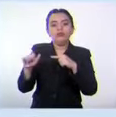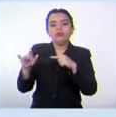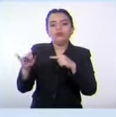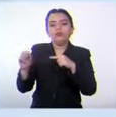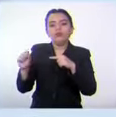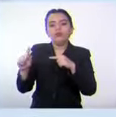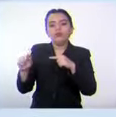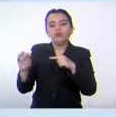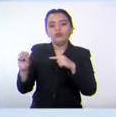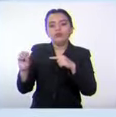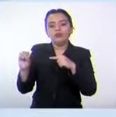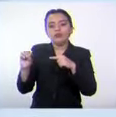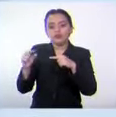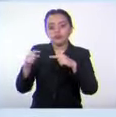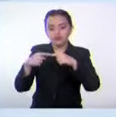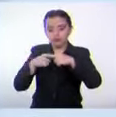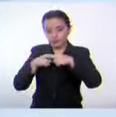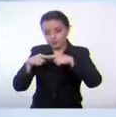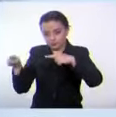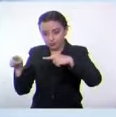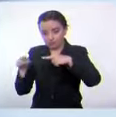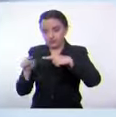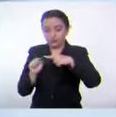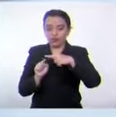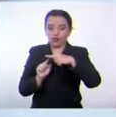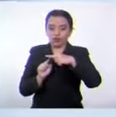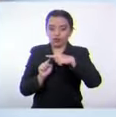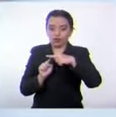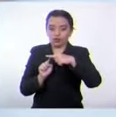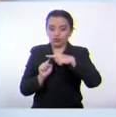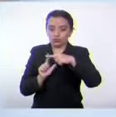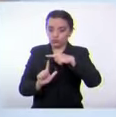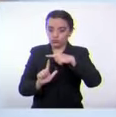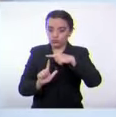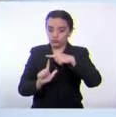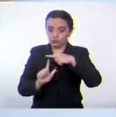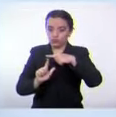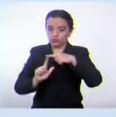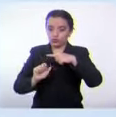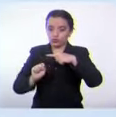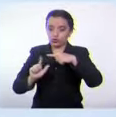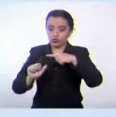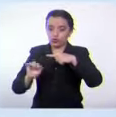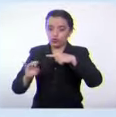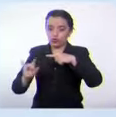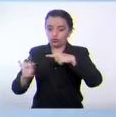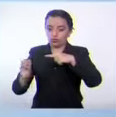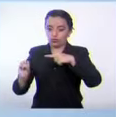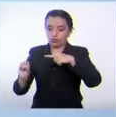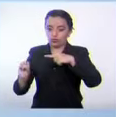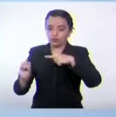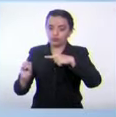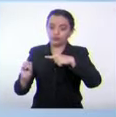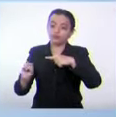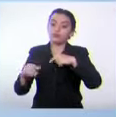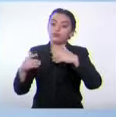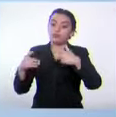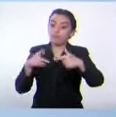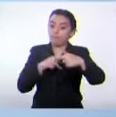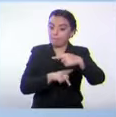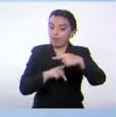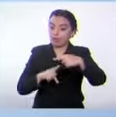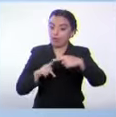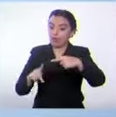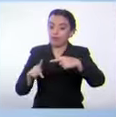entre los litros de disolución o solución. Por lo tanto, los